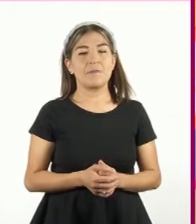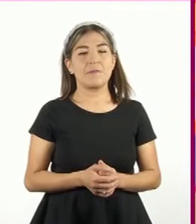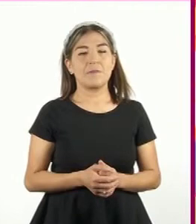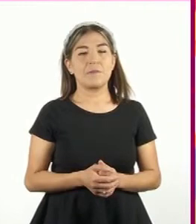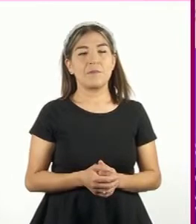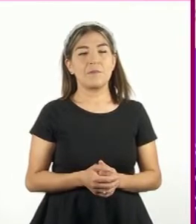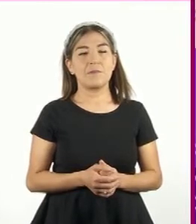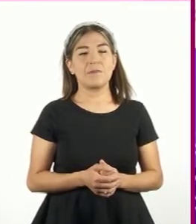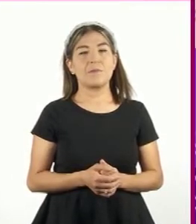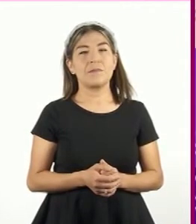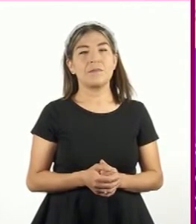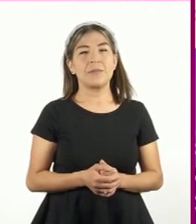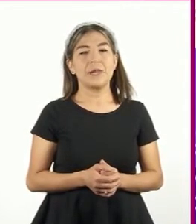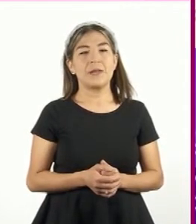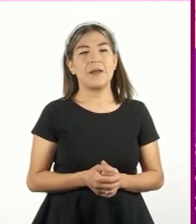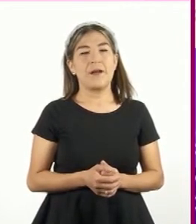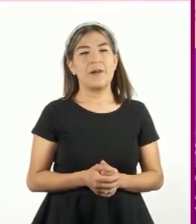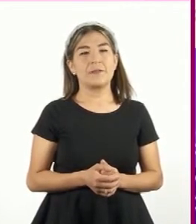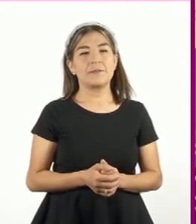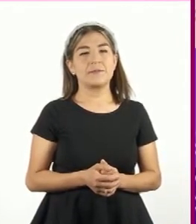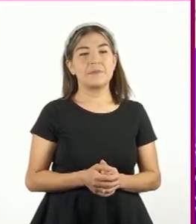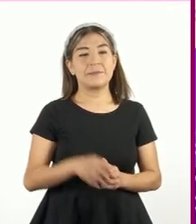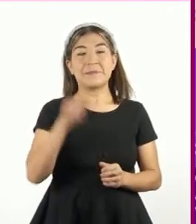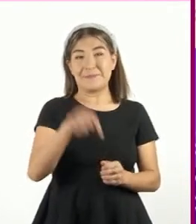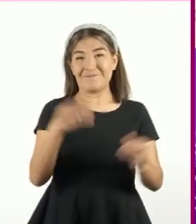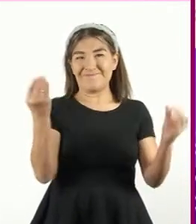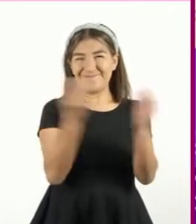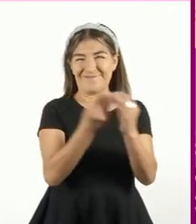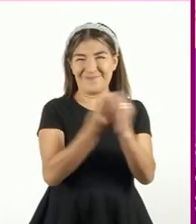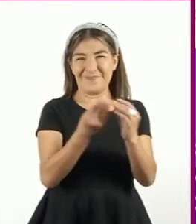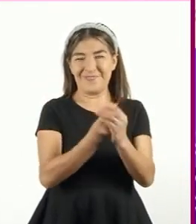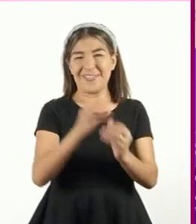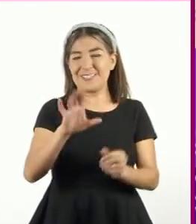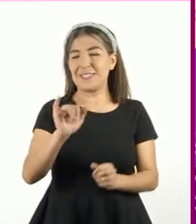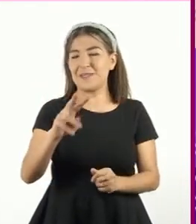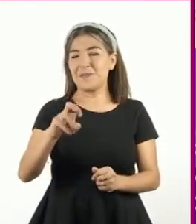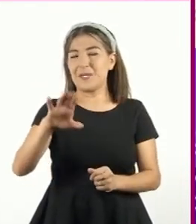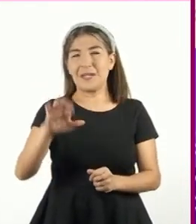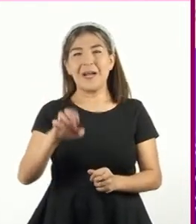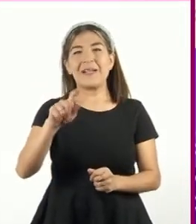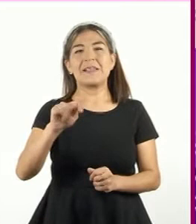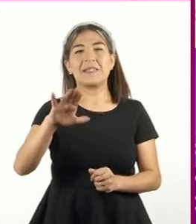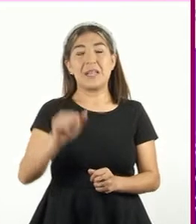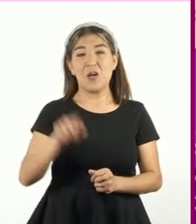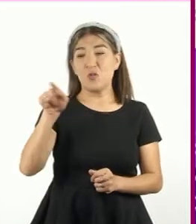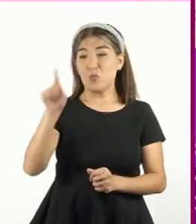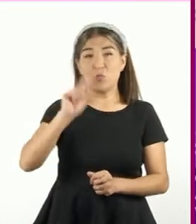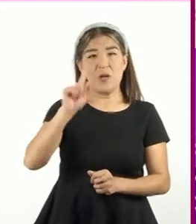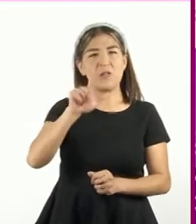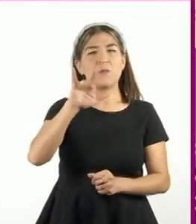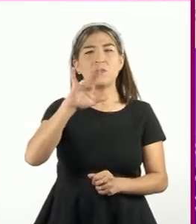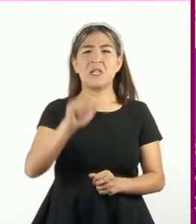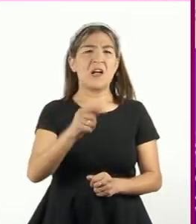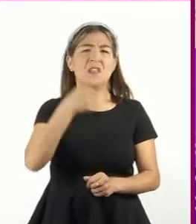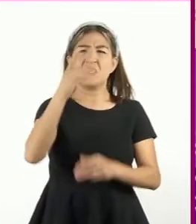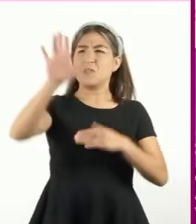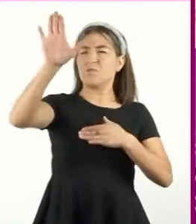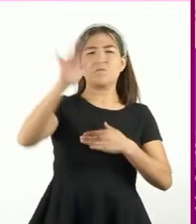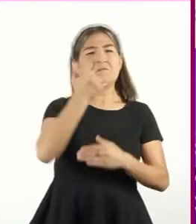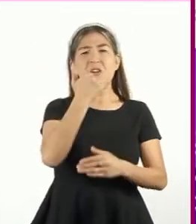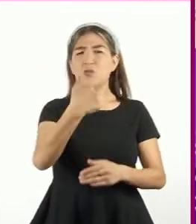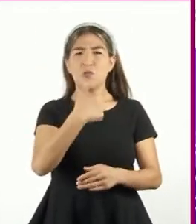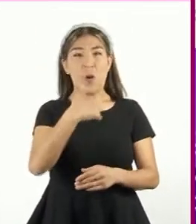Dice así: en la clase de formación cívica y ética, Lucía externa estar en contra del aborto, por lo